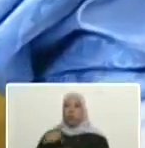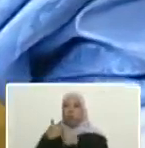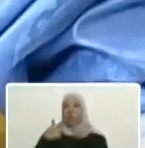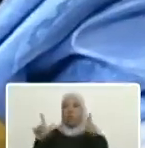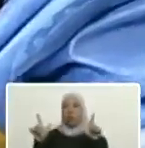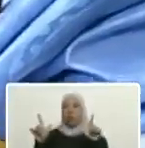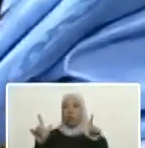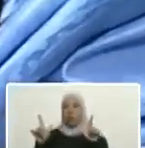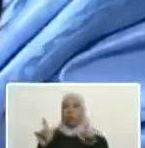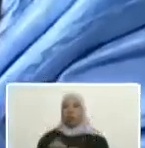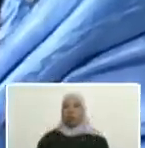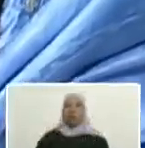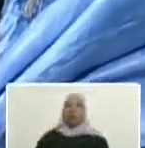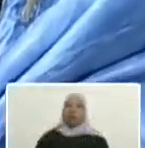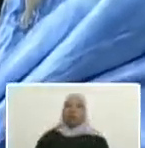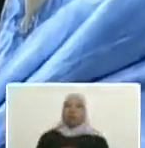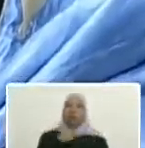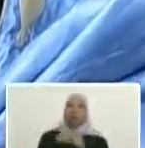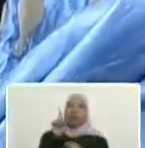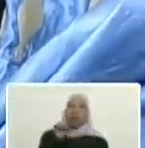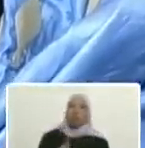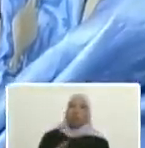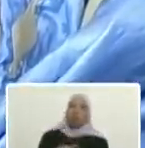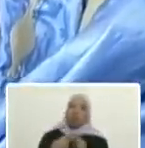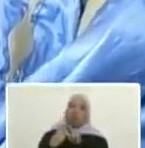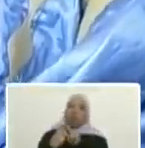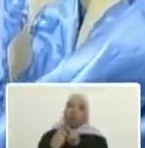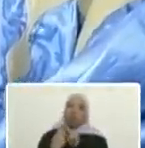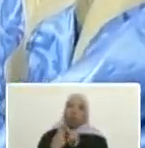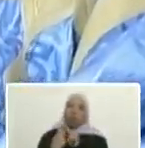libertadoras. Pero además le hemos entregado,